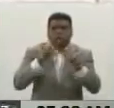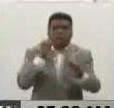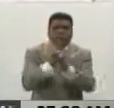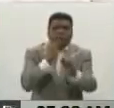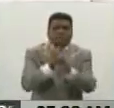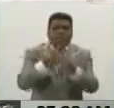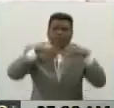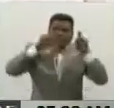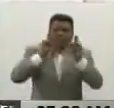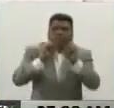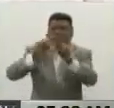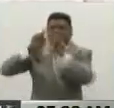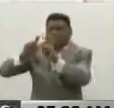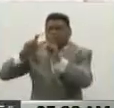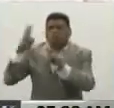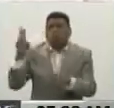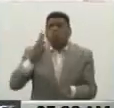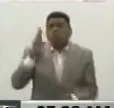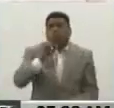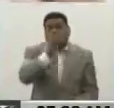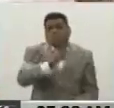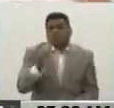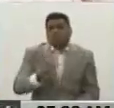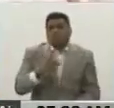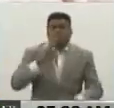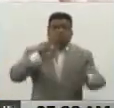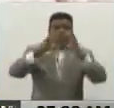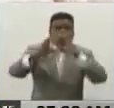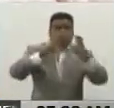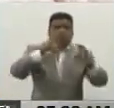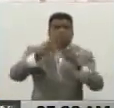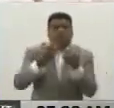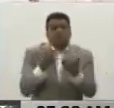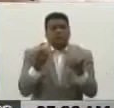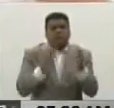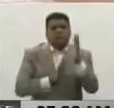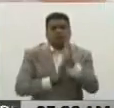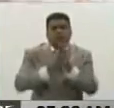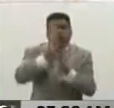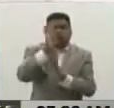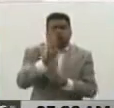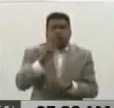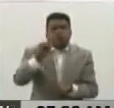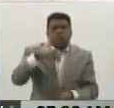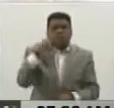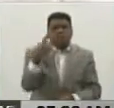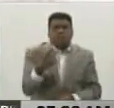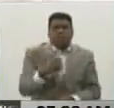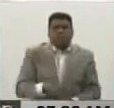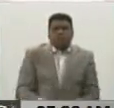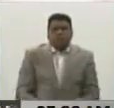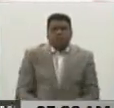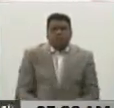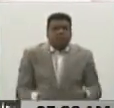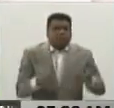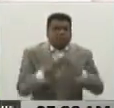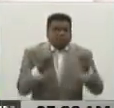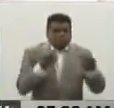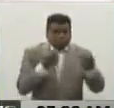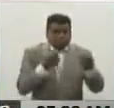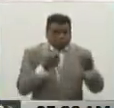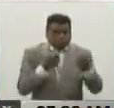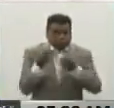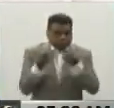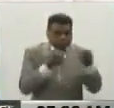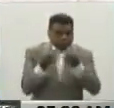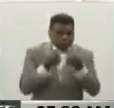entender todo lo que es la comunicación digital de manera amplia, y luego pasamos a lo que es el manejo como tal de las aplicaciones.